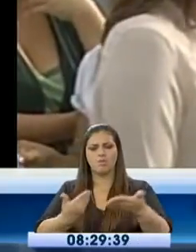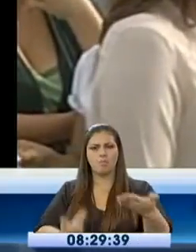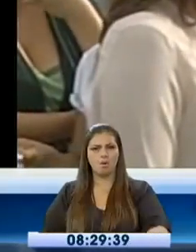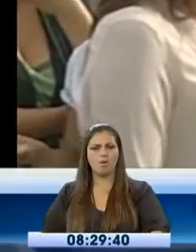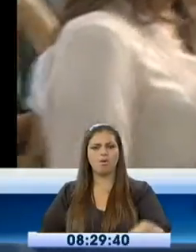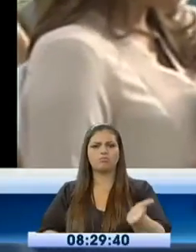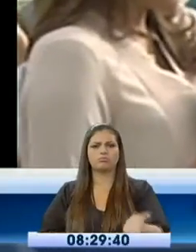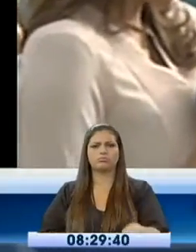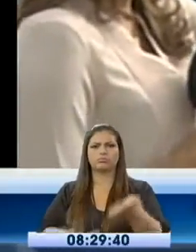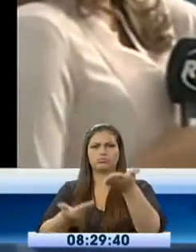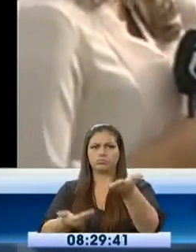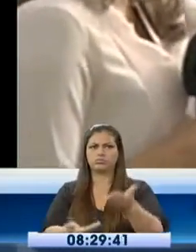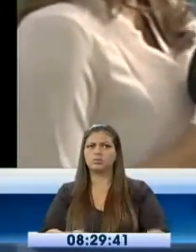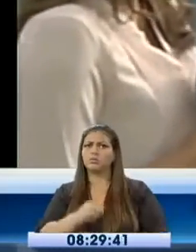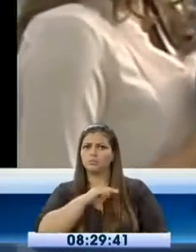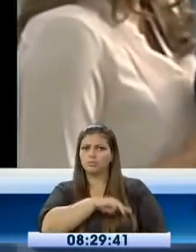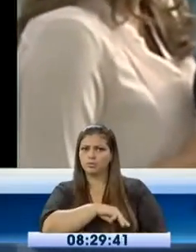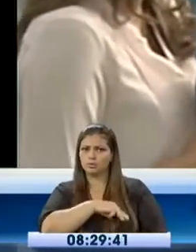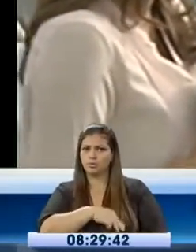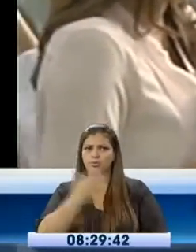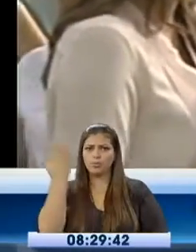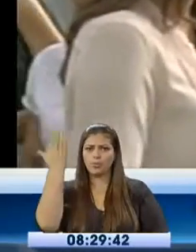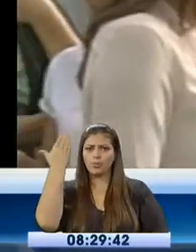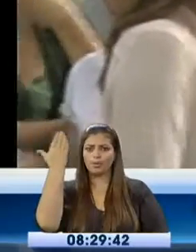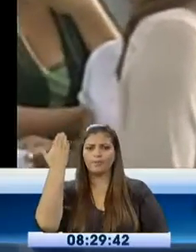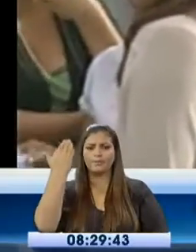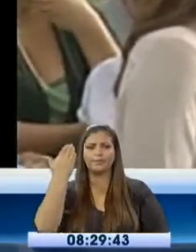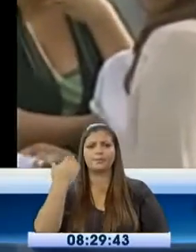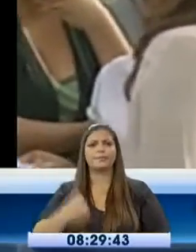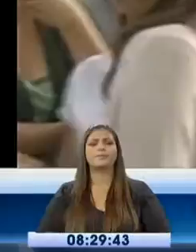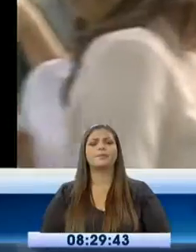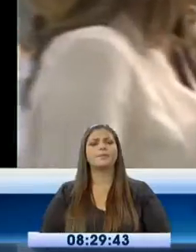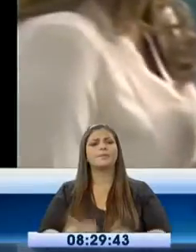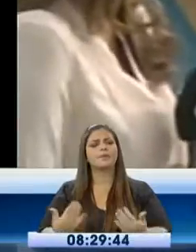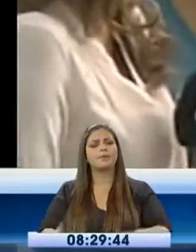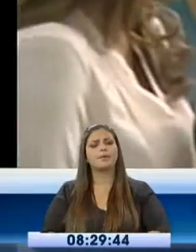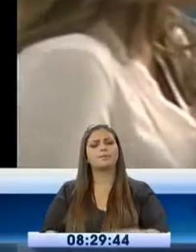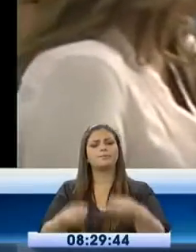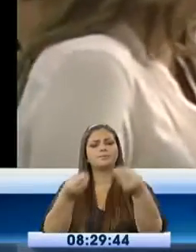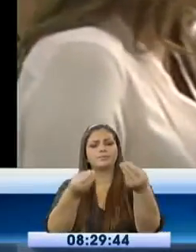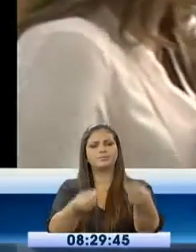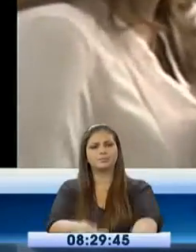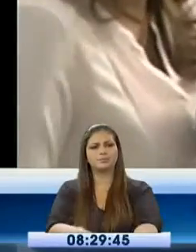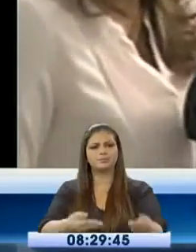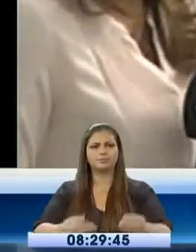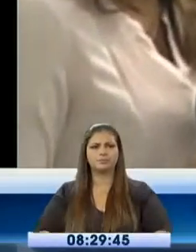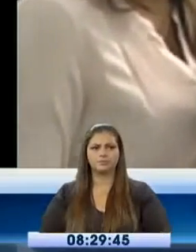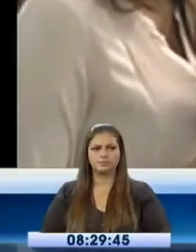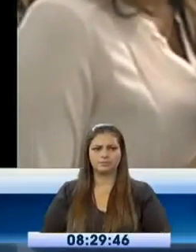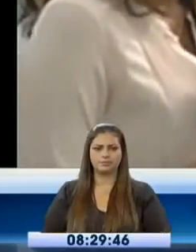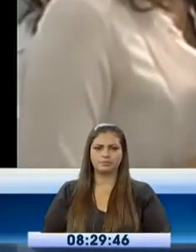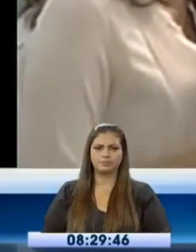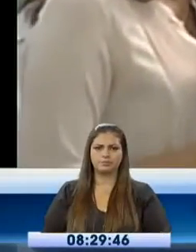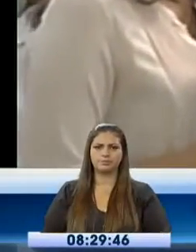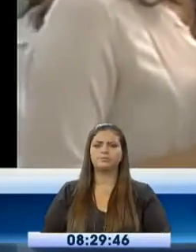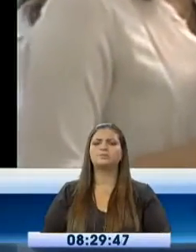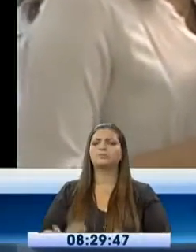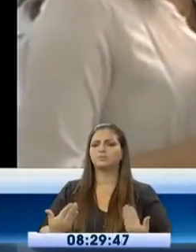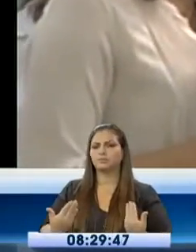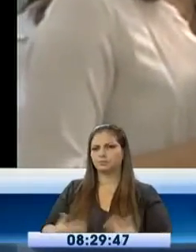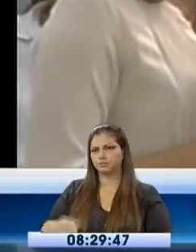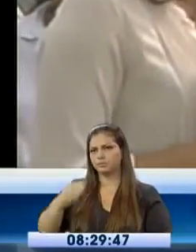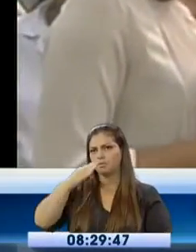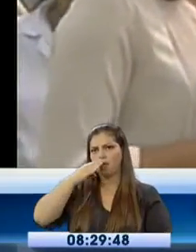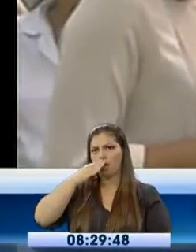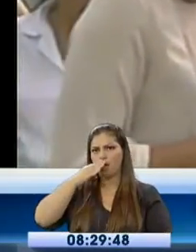contestación, la carta del que el alcalde les contesta dónde está. Usted me mostró hace un rato una carta donde el alcalde les una carta firmada